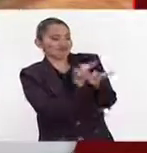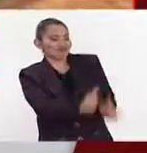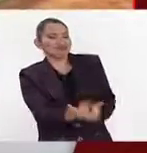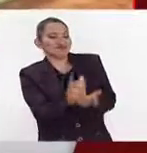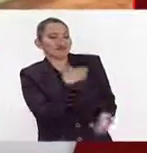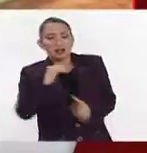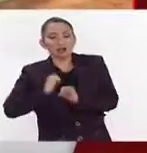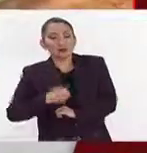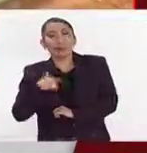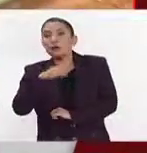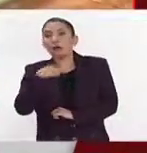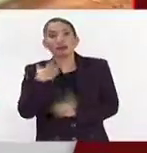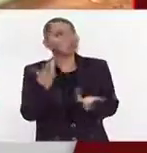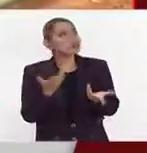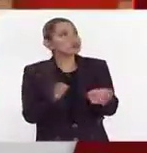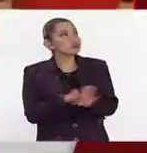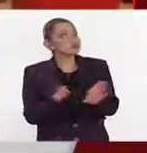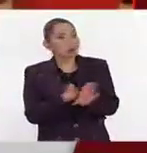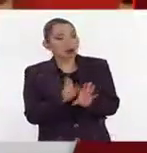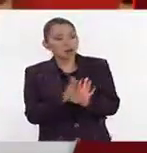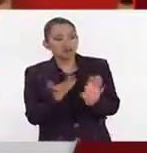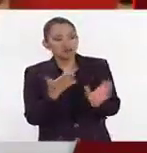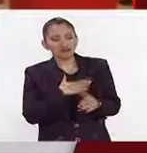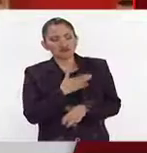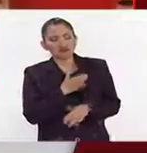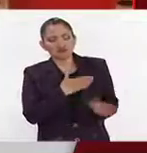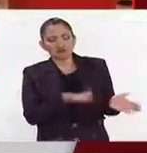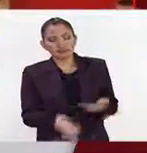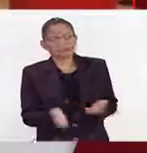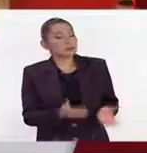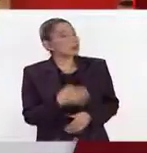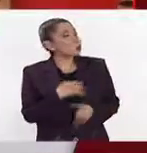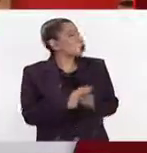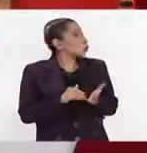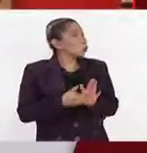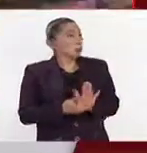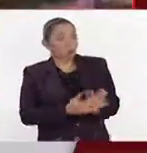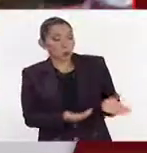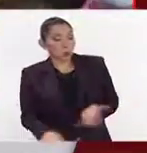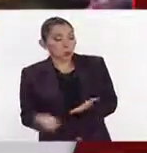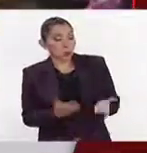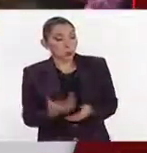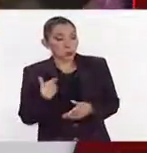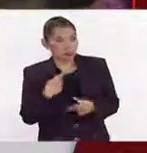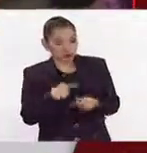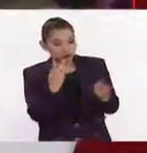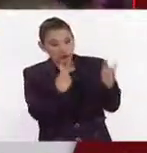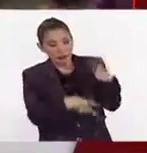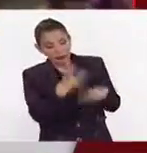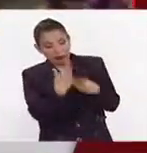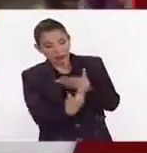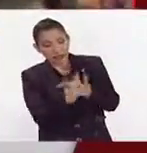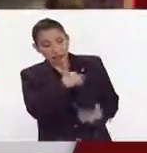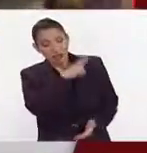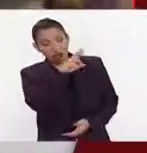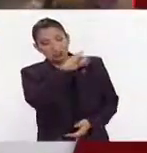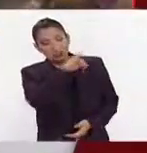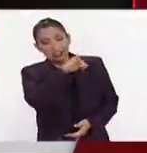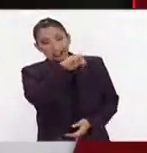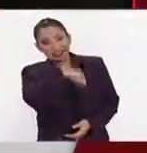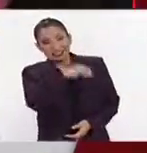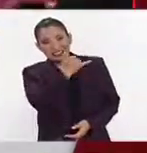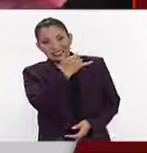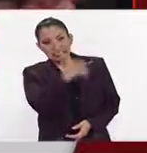las autoridades han sido muy benefactoras y han decidido recibir a los refugiados rohingyas lo más que